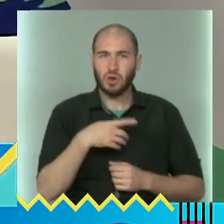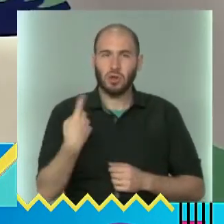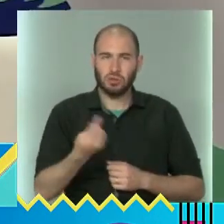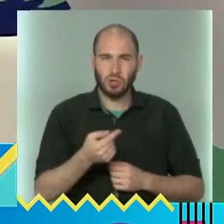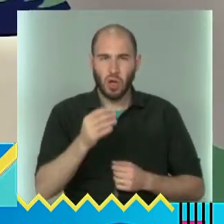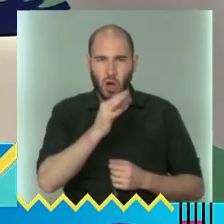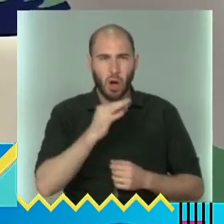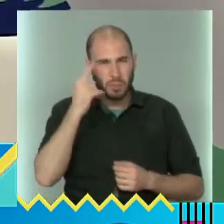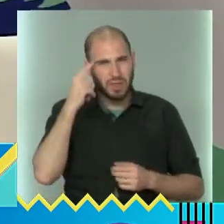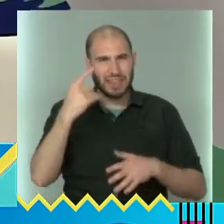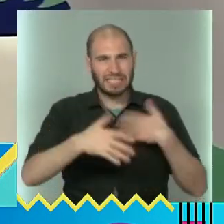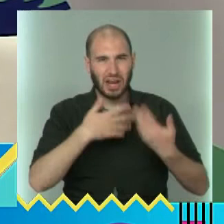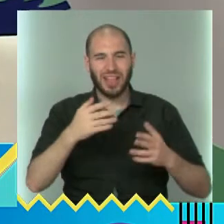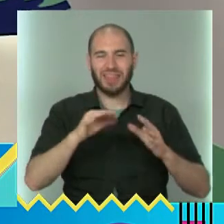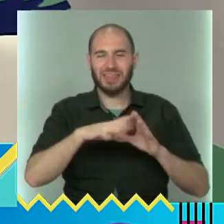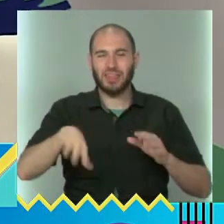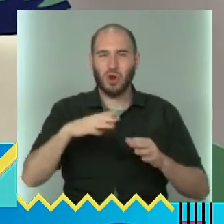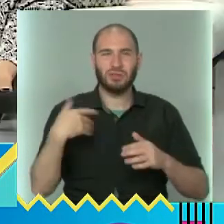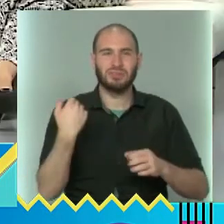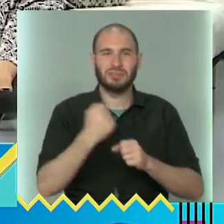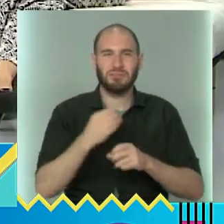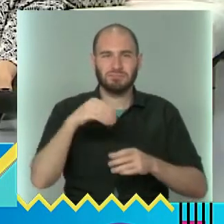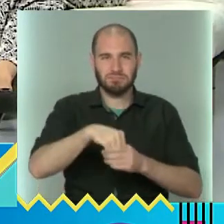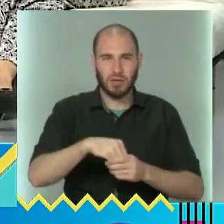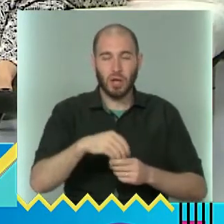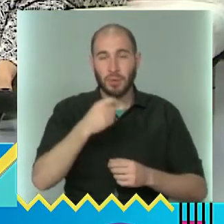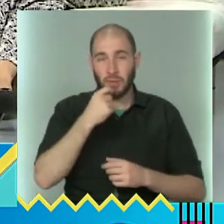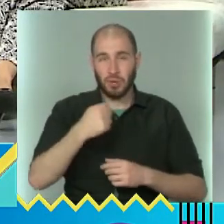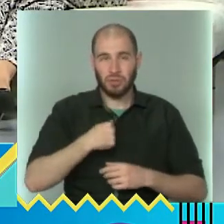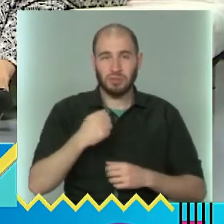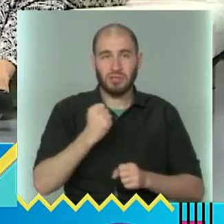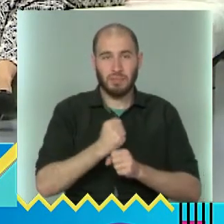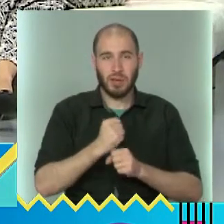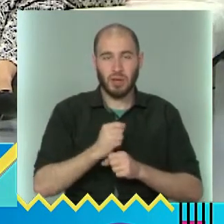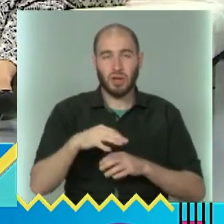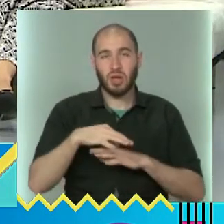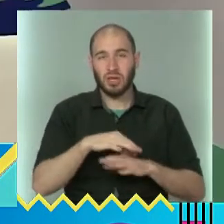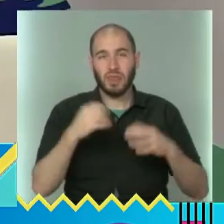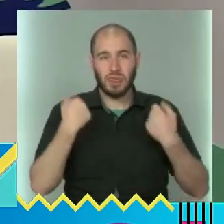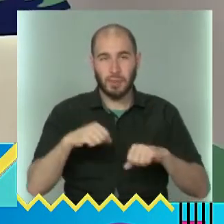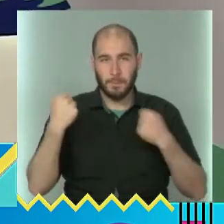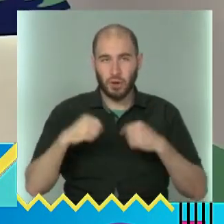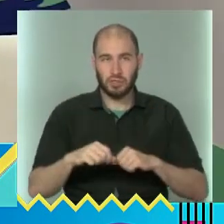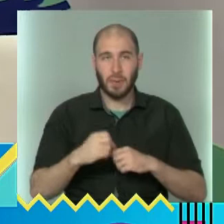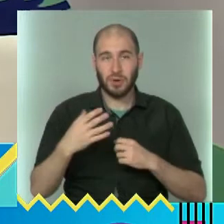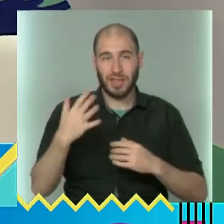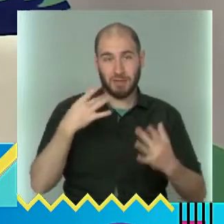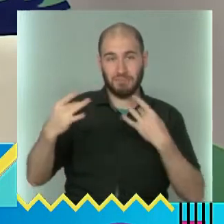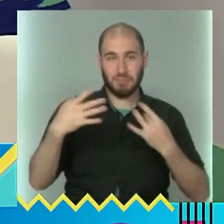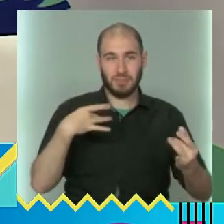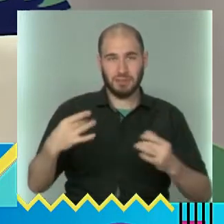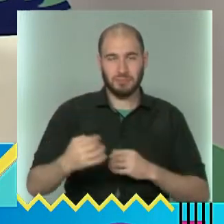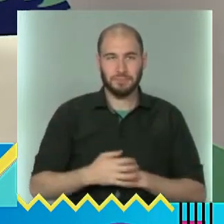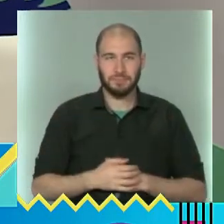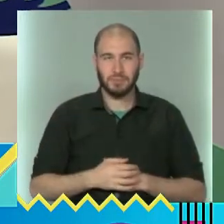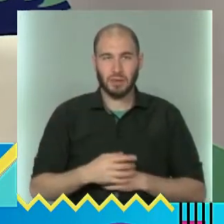tener una mirada desarrollada del ámbito en el que vamos a estar. Yo, por ejemplo, he trabajado en coaching deportivo porque me han invitado.